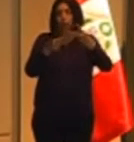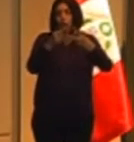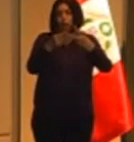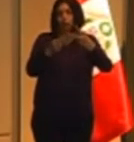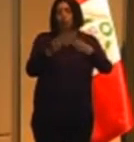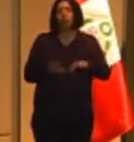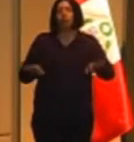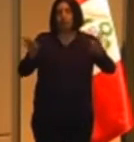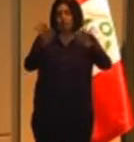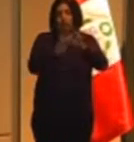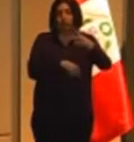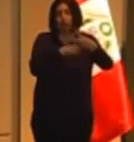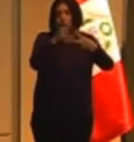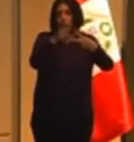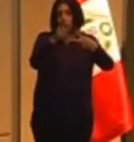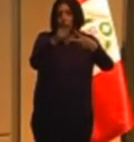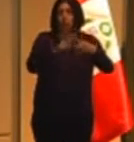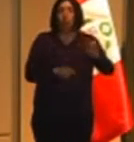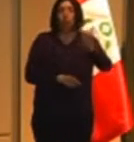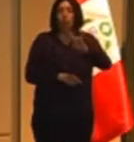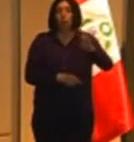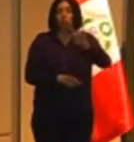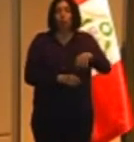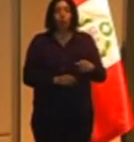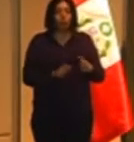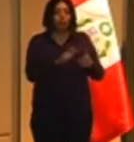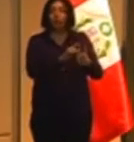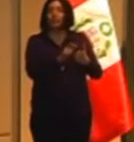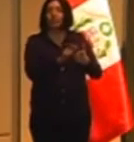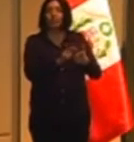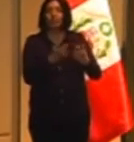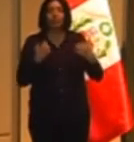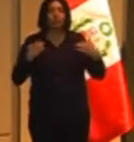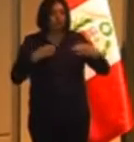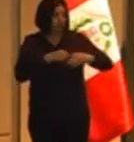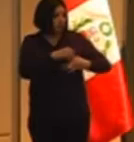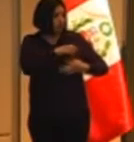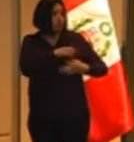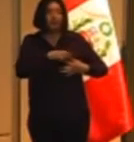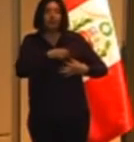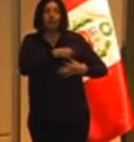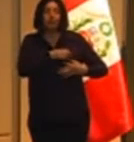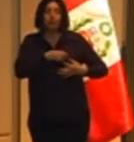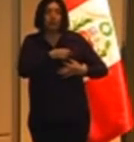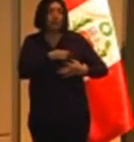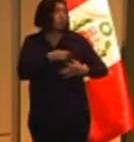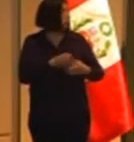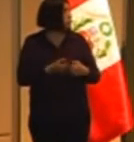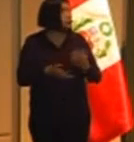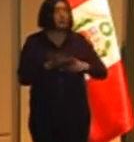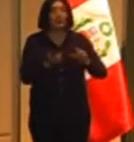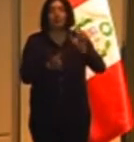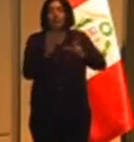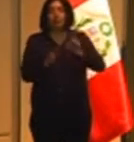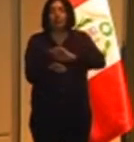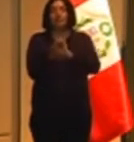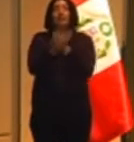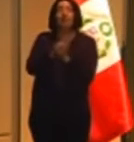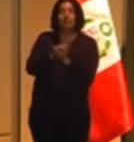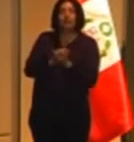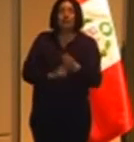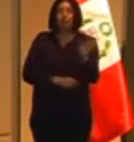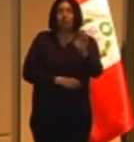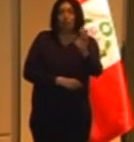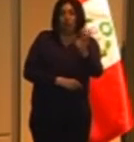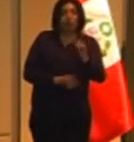importantísimas. El uso de los códigos QR en los chalecos de los cambistas. Pueden ver